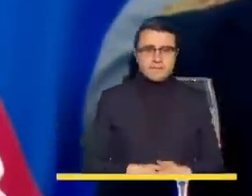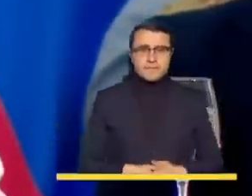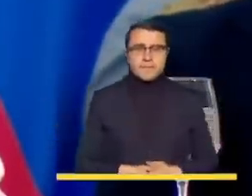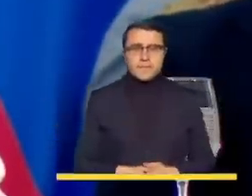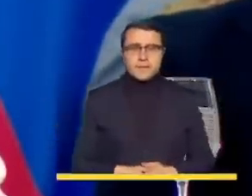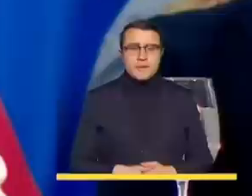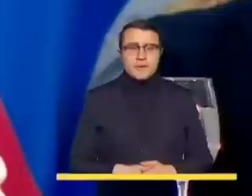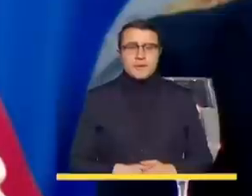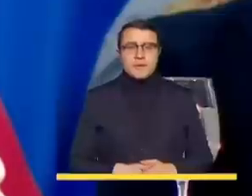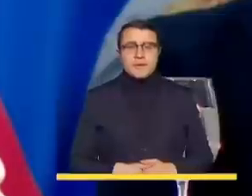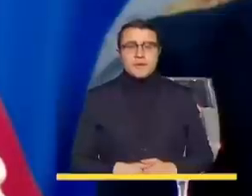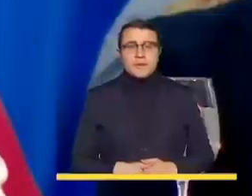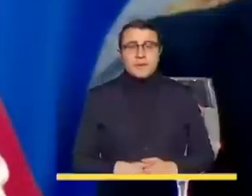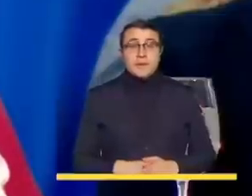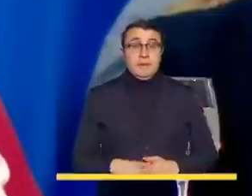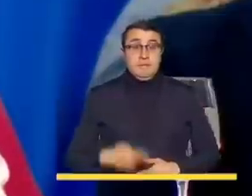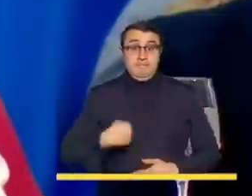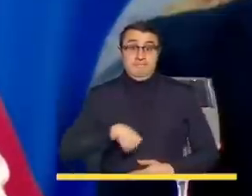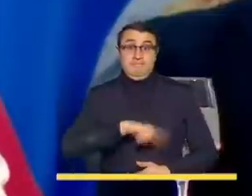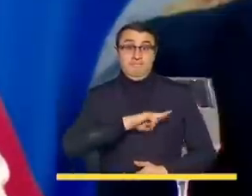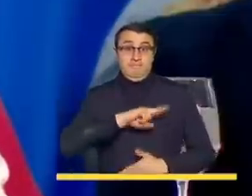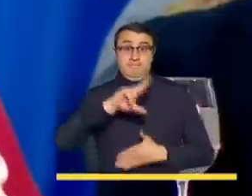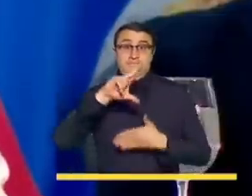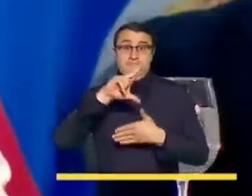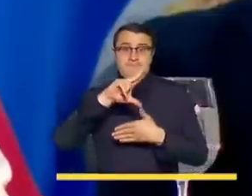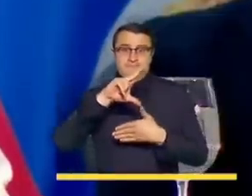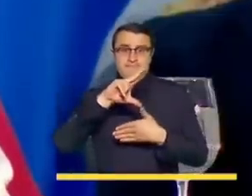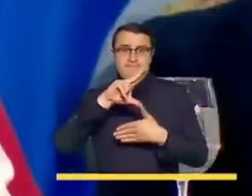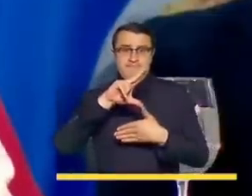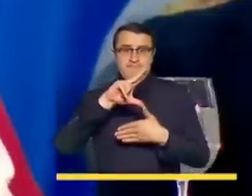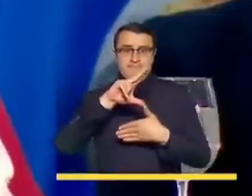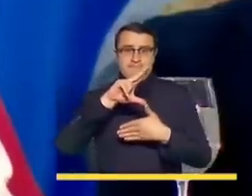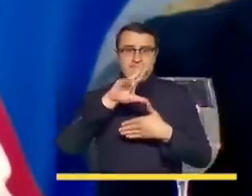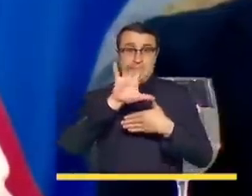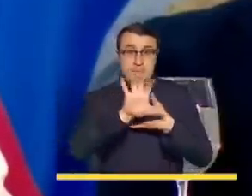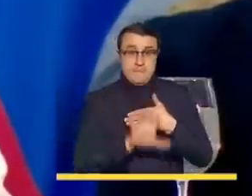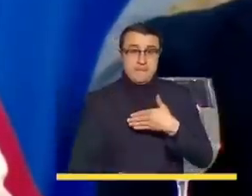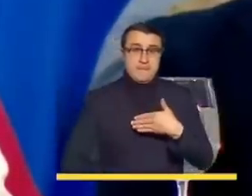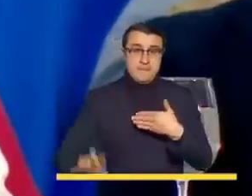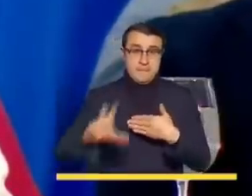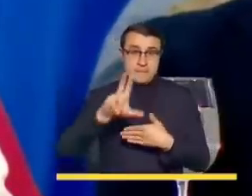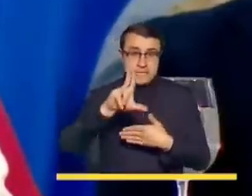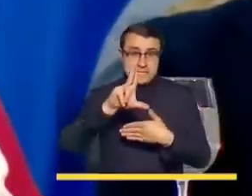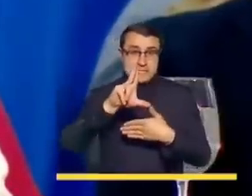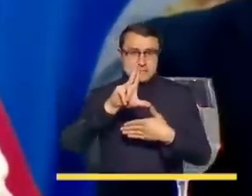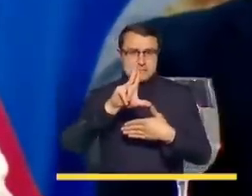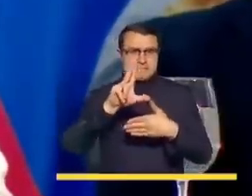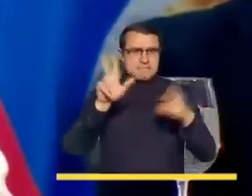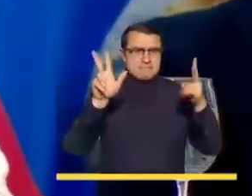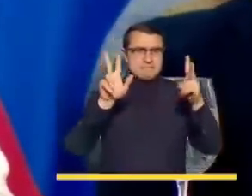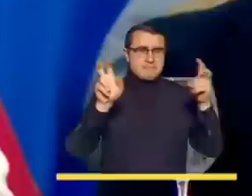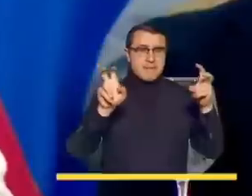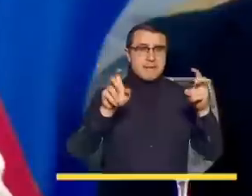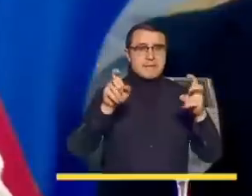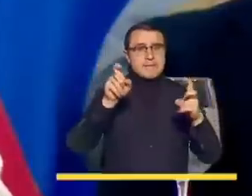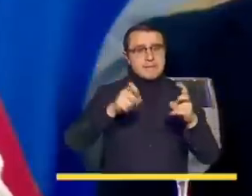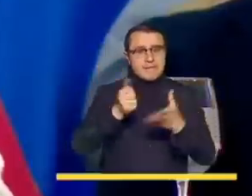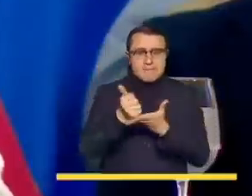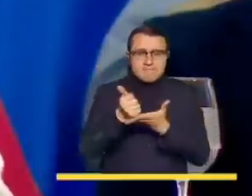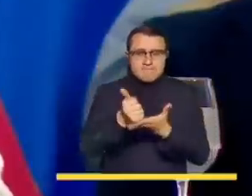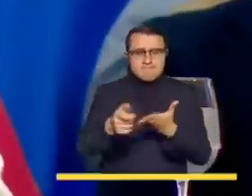Y para el caso nuestro, para el caso de nuestros países, orientar